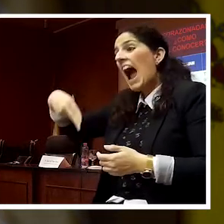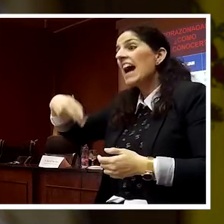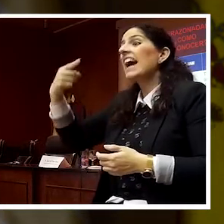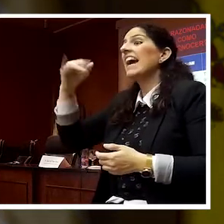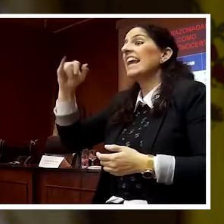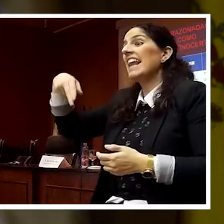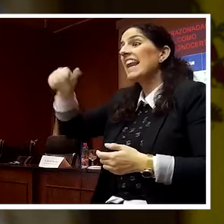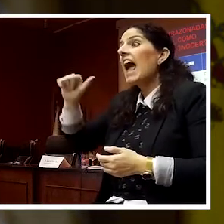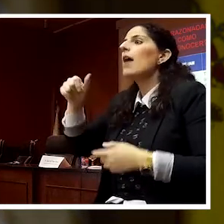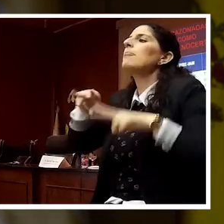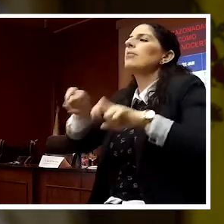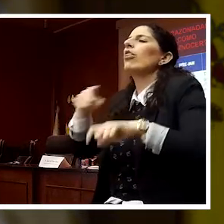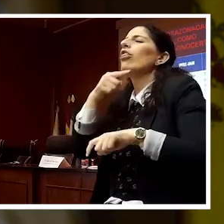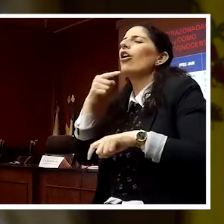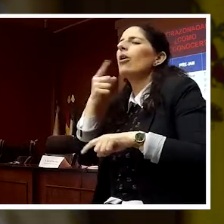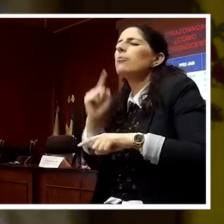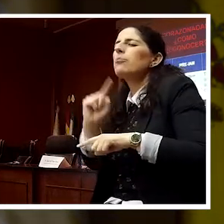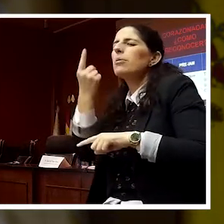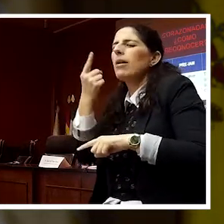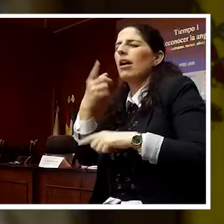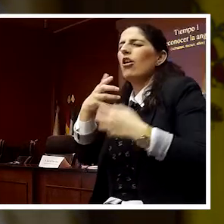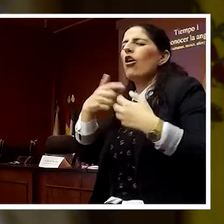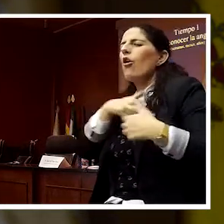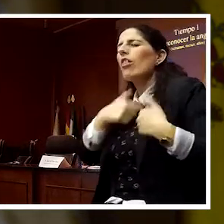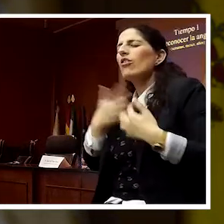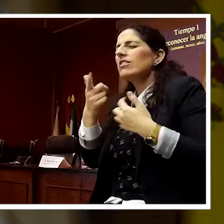síntoma clave.